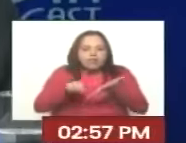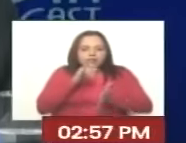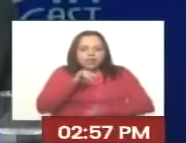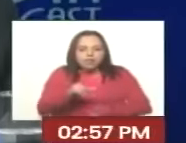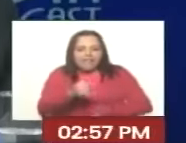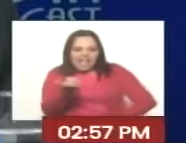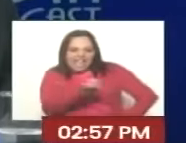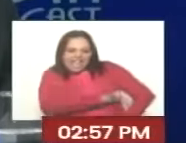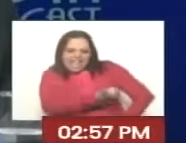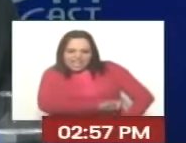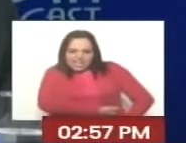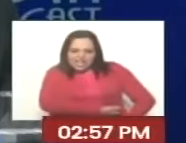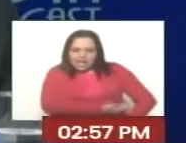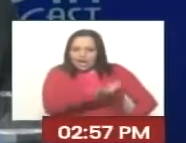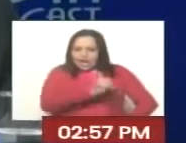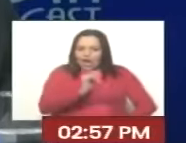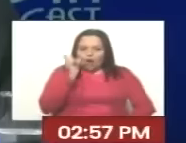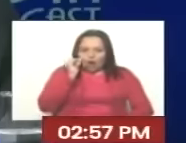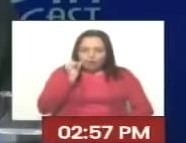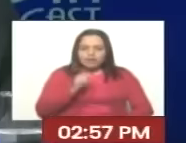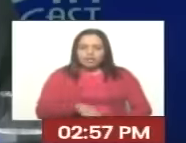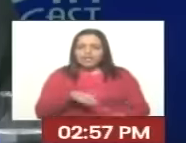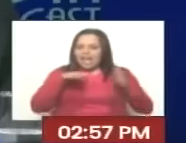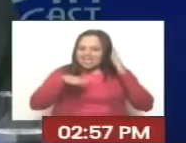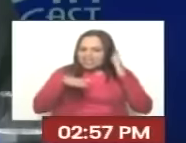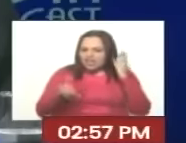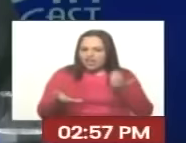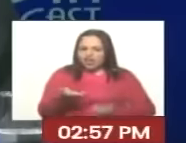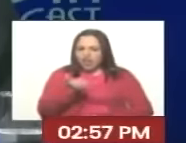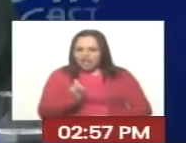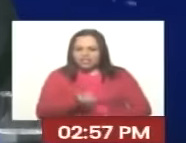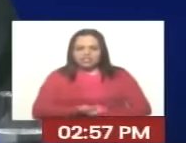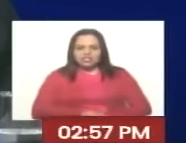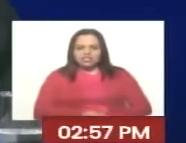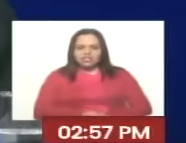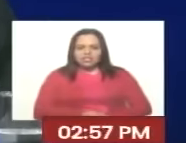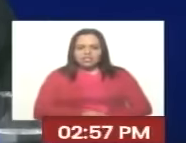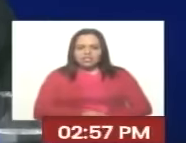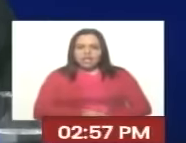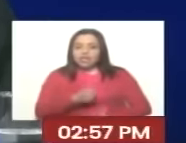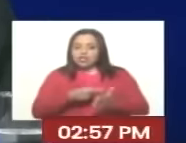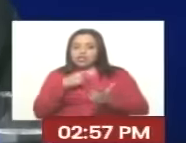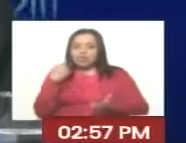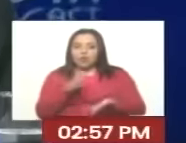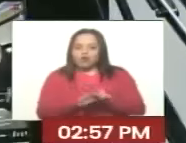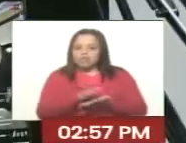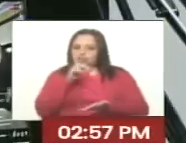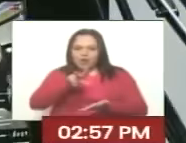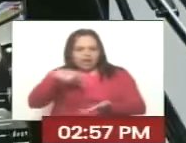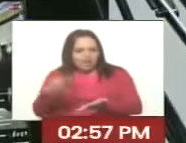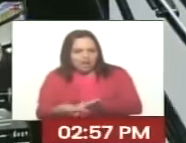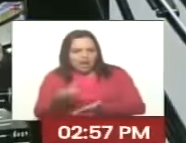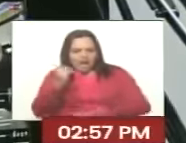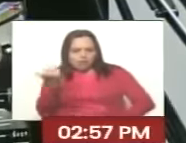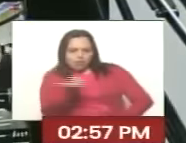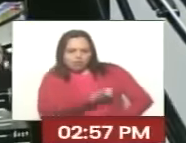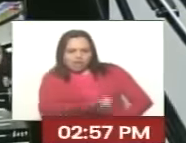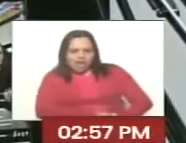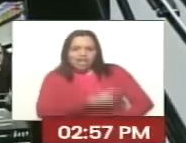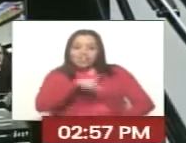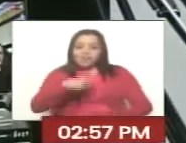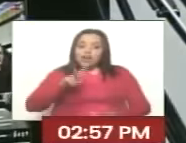eran las puñaladas que recibió Cancerbero. Es decir, que su muerte fue por puñalada. Y luego lo